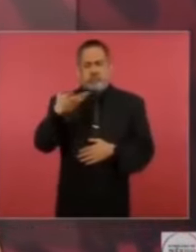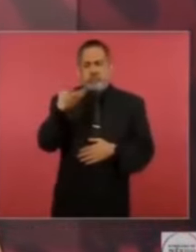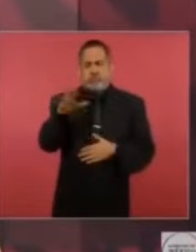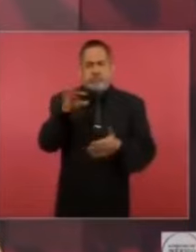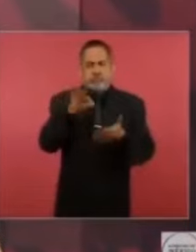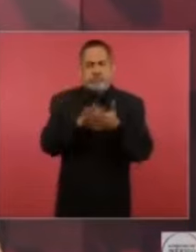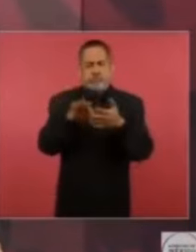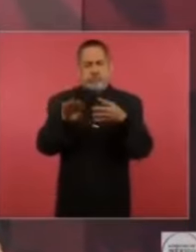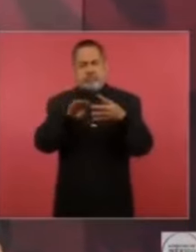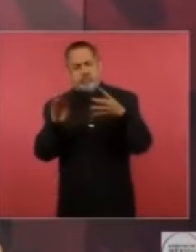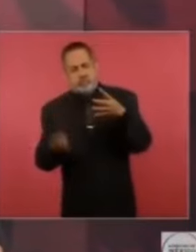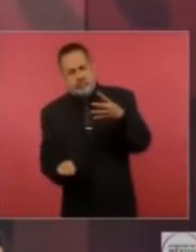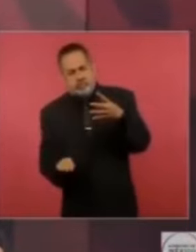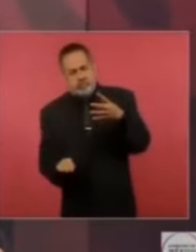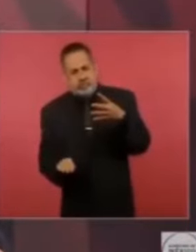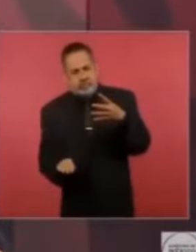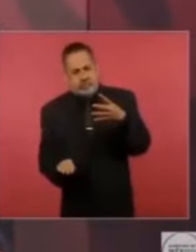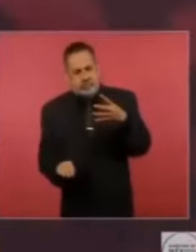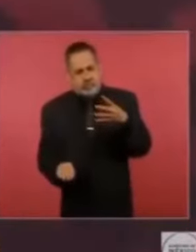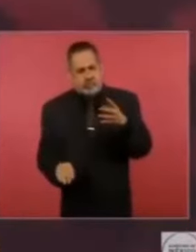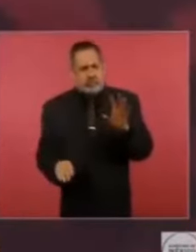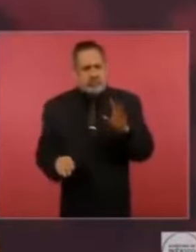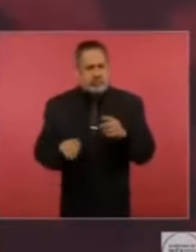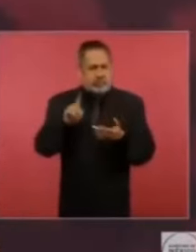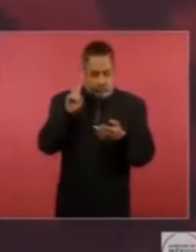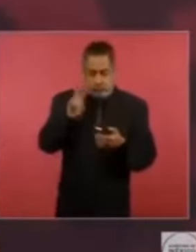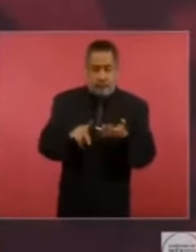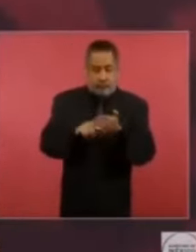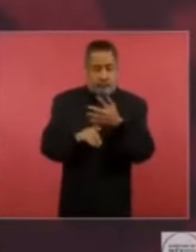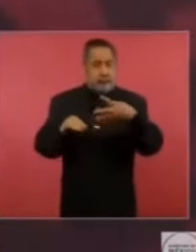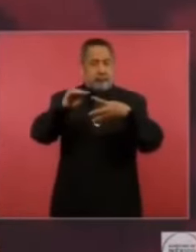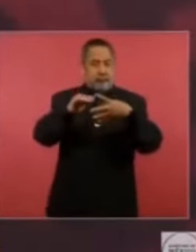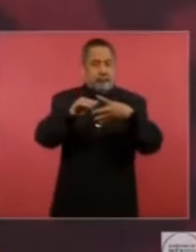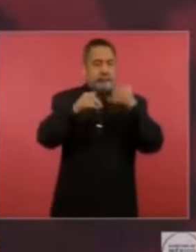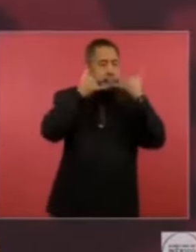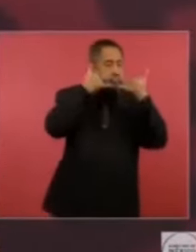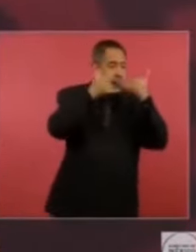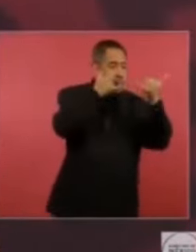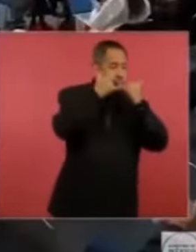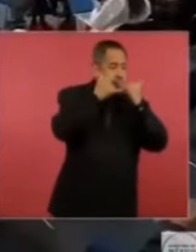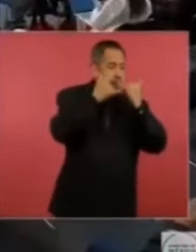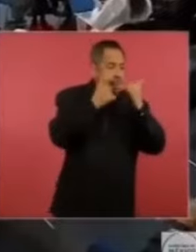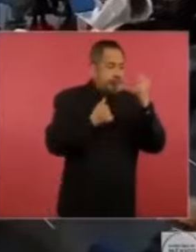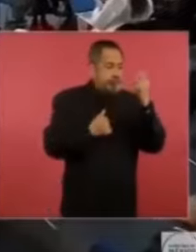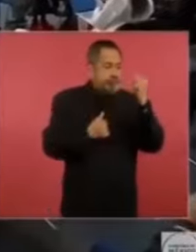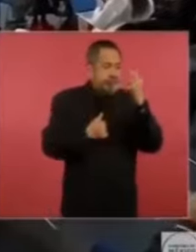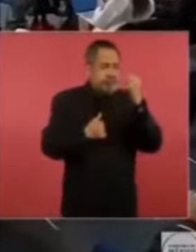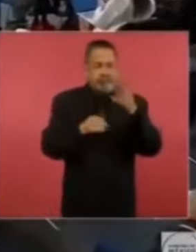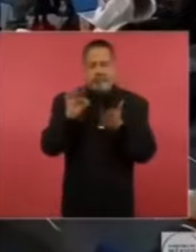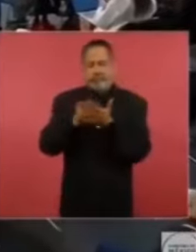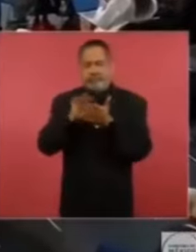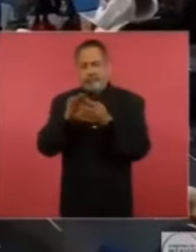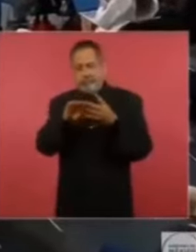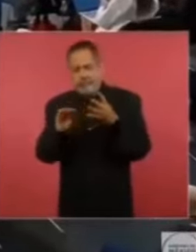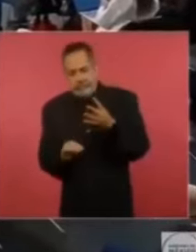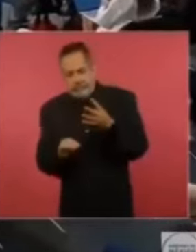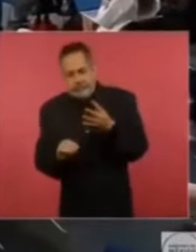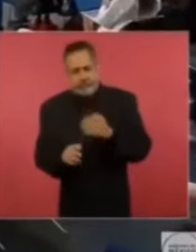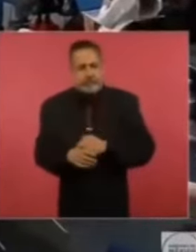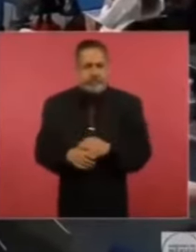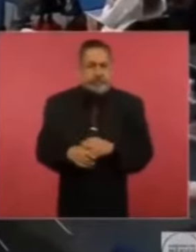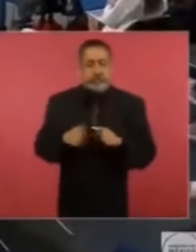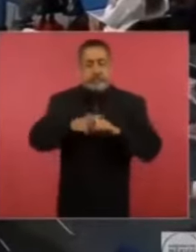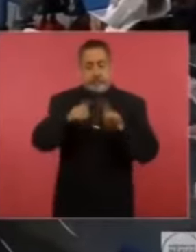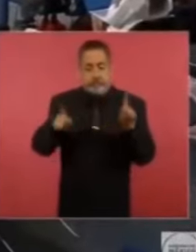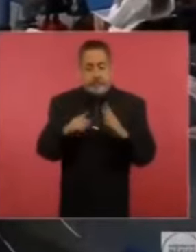tocada eh de tocada de de persona a persona Esas son las encuestas más reales y las encuestas que